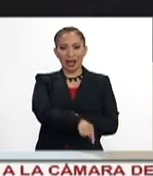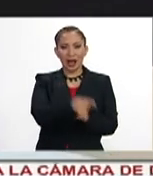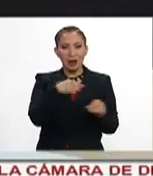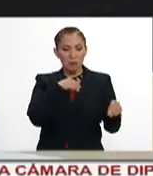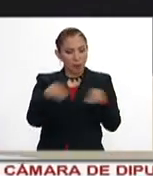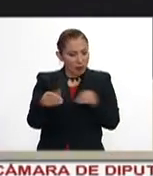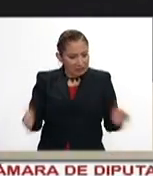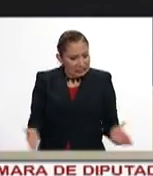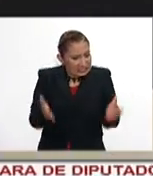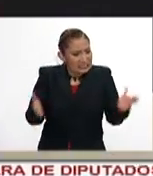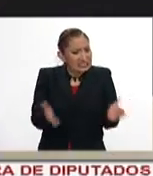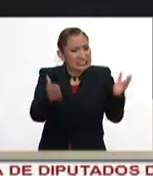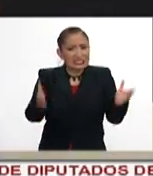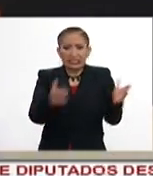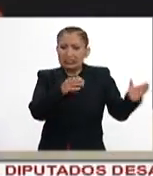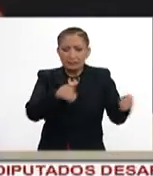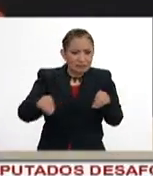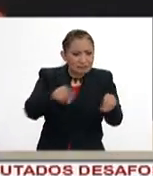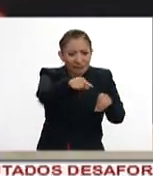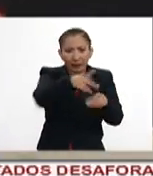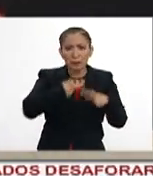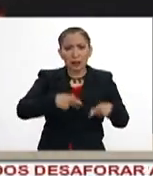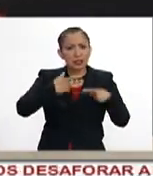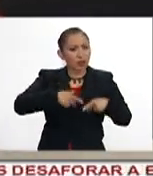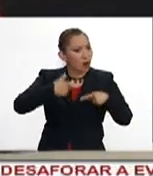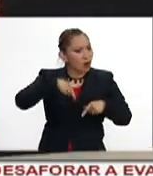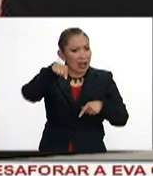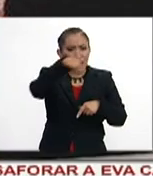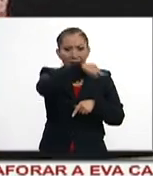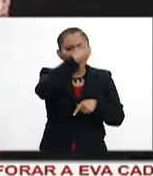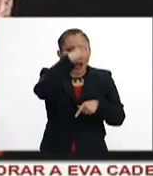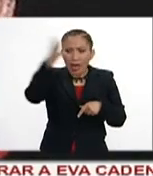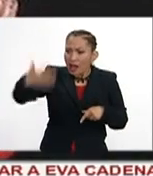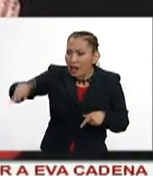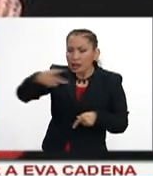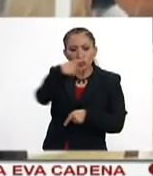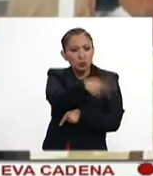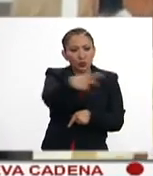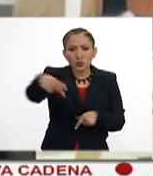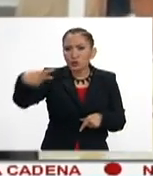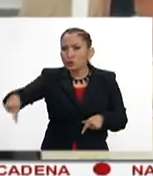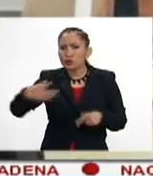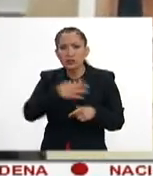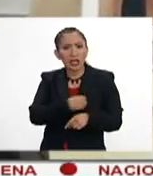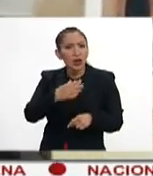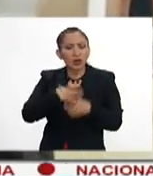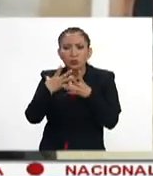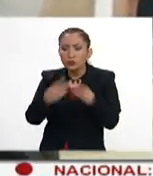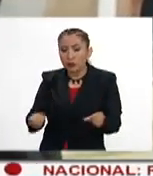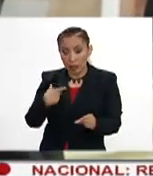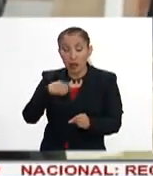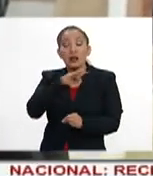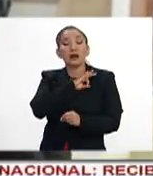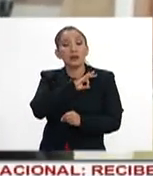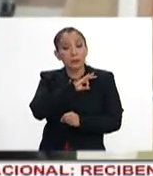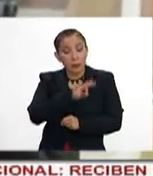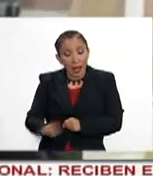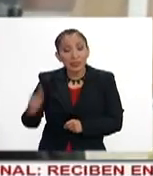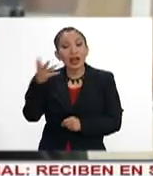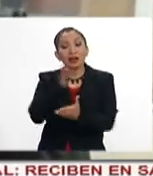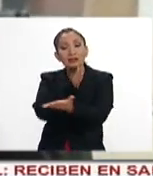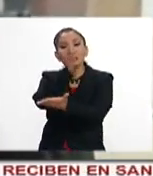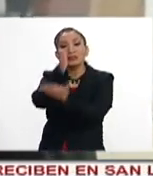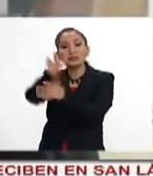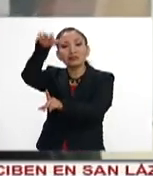movimiento de personas ciudadanas para localizar a desaparecidos. Fue posible llegar a